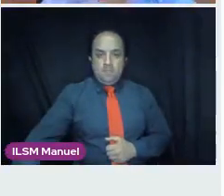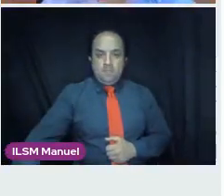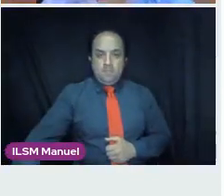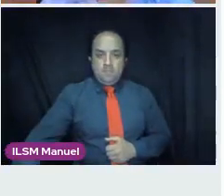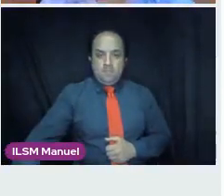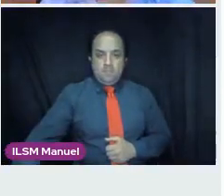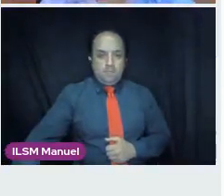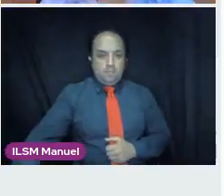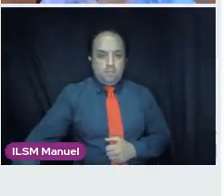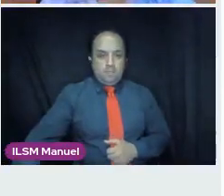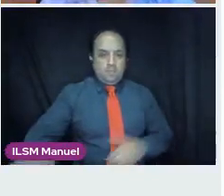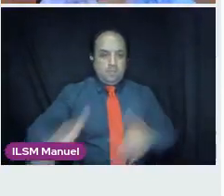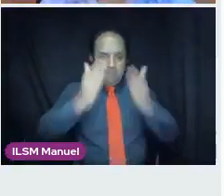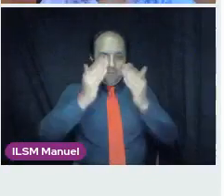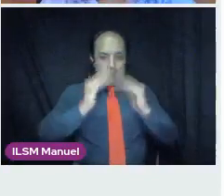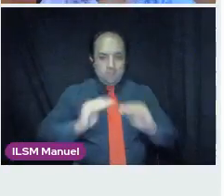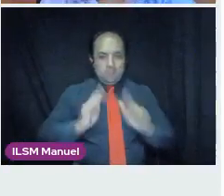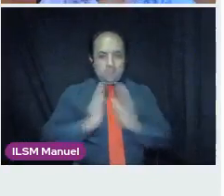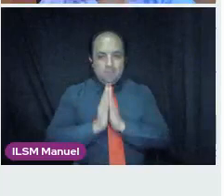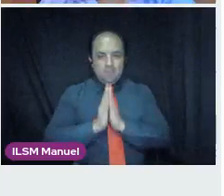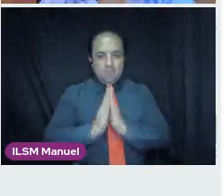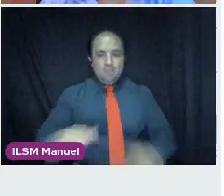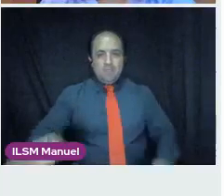¿Me ayuda con la siguiente, por favor?